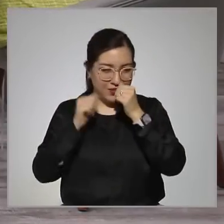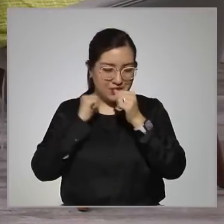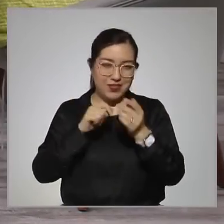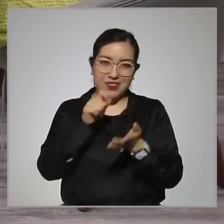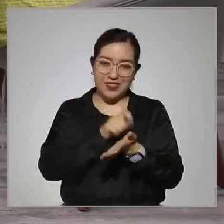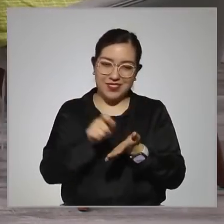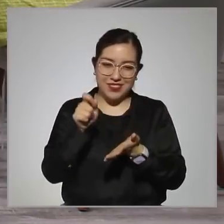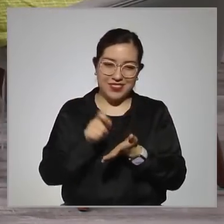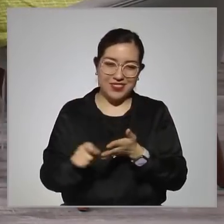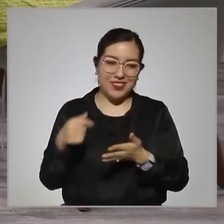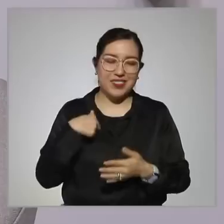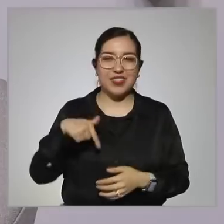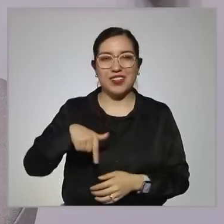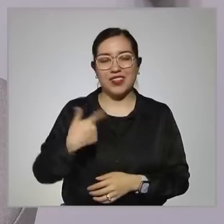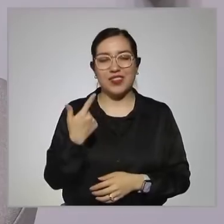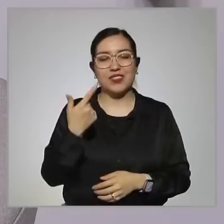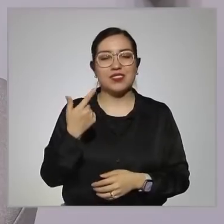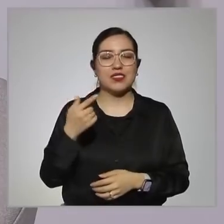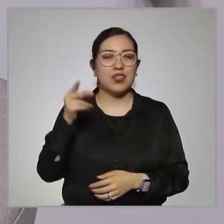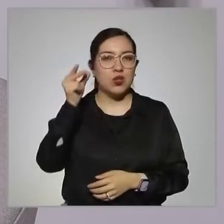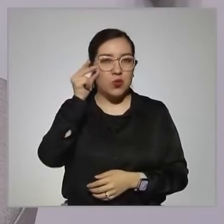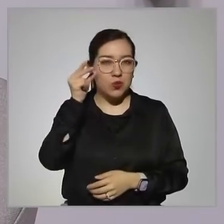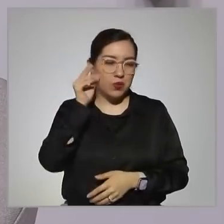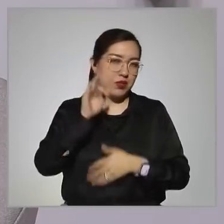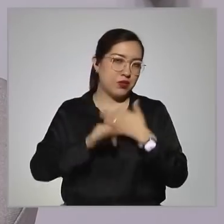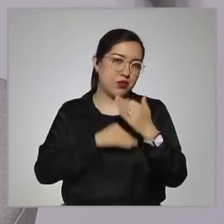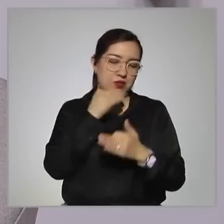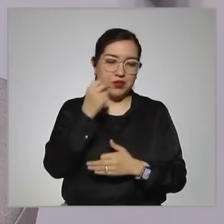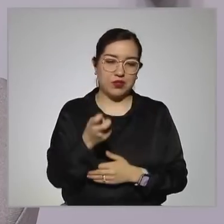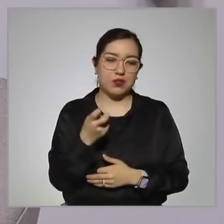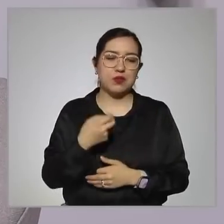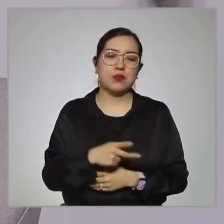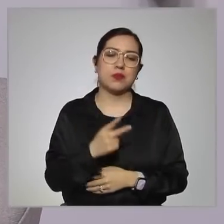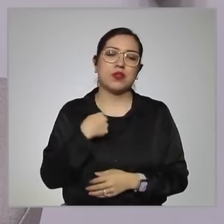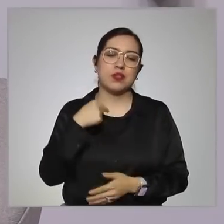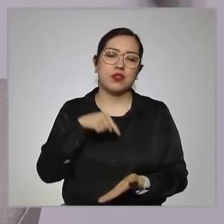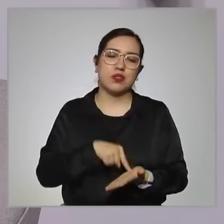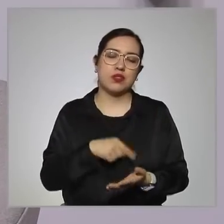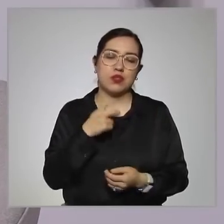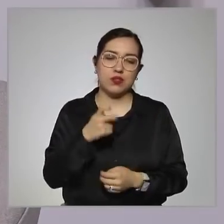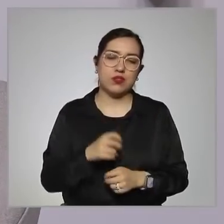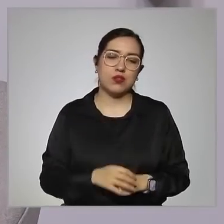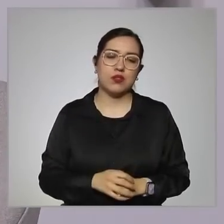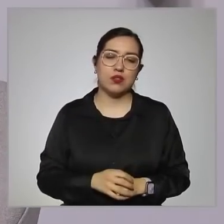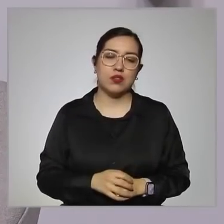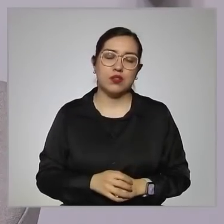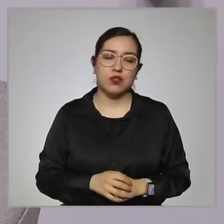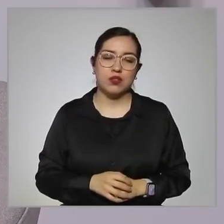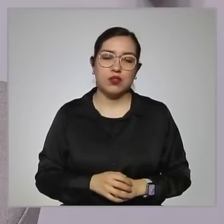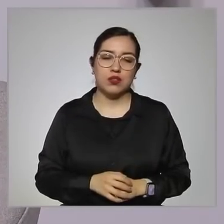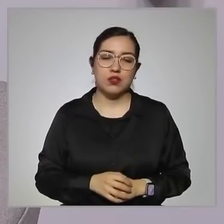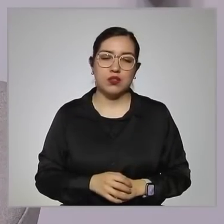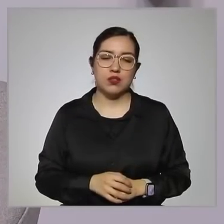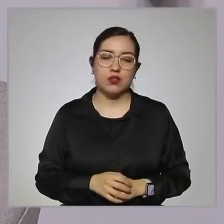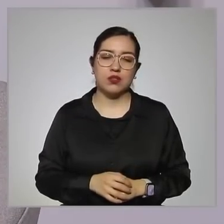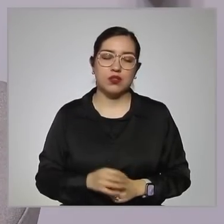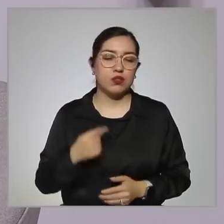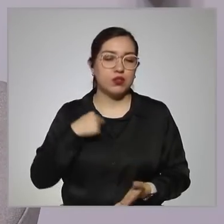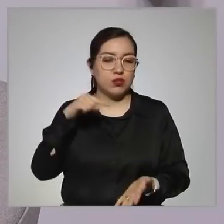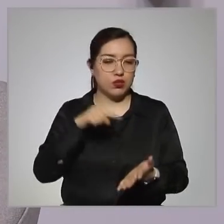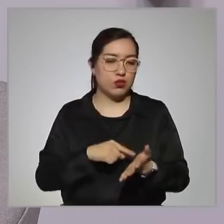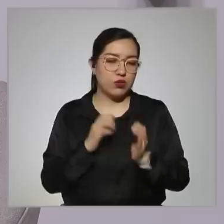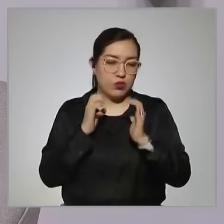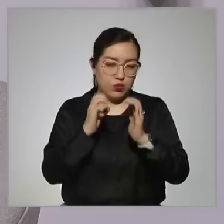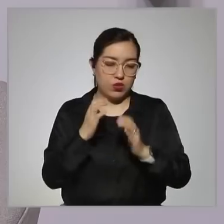anoto y me como mis 12 uvas y hago todos. Pero creo que justo esta parte de cuidar más